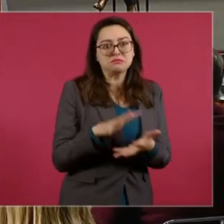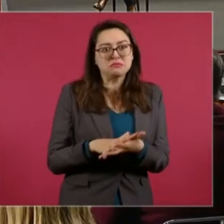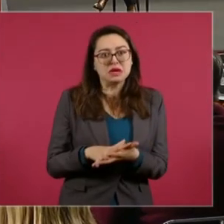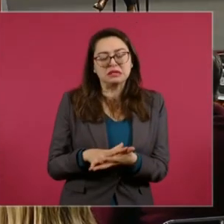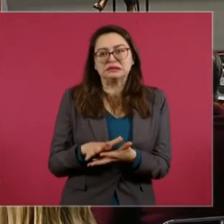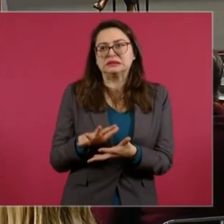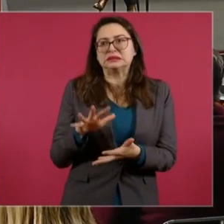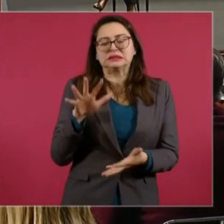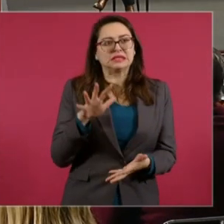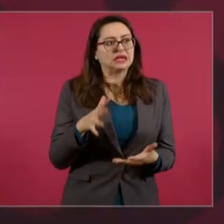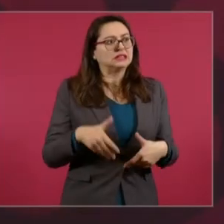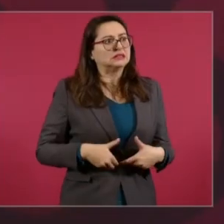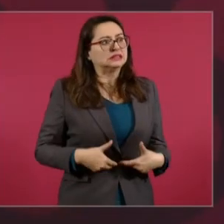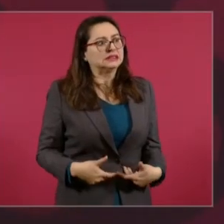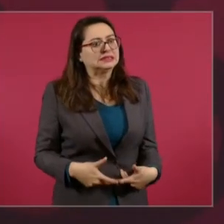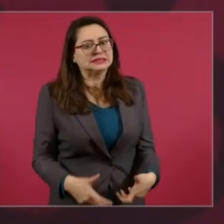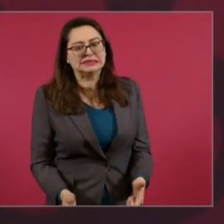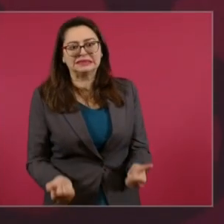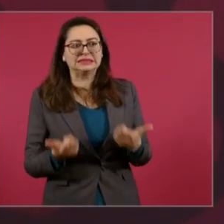inestabilidad.